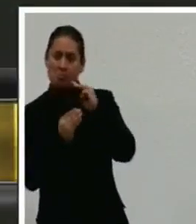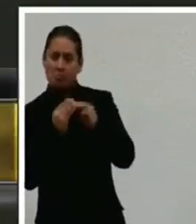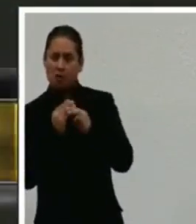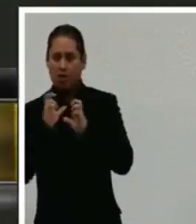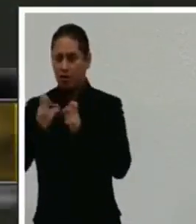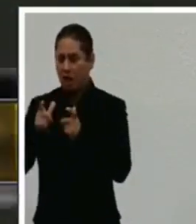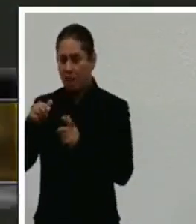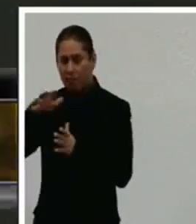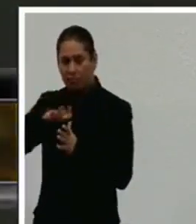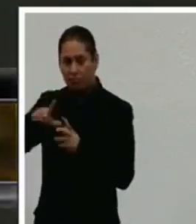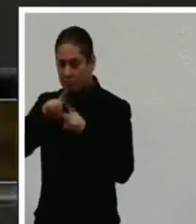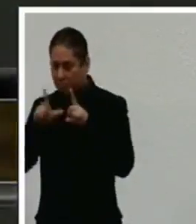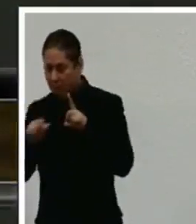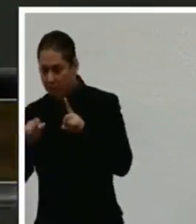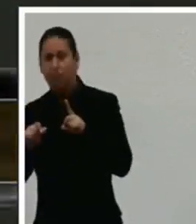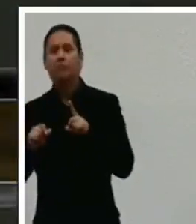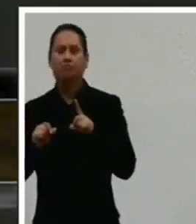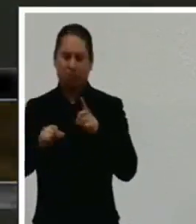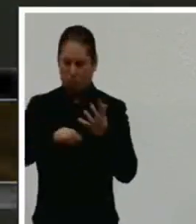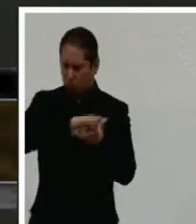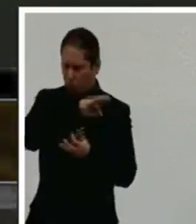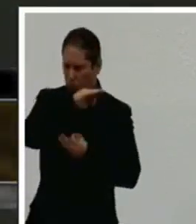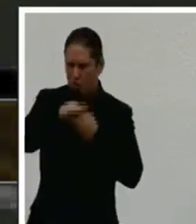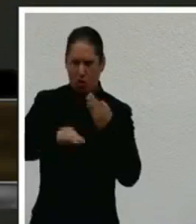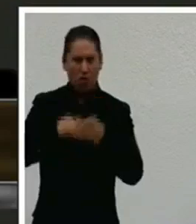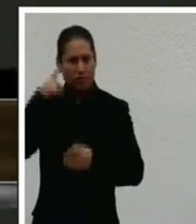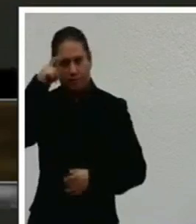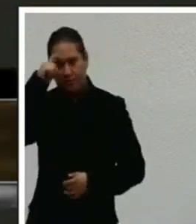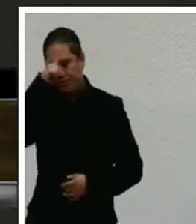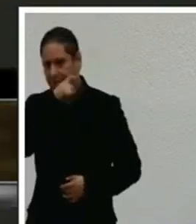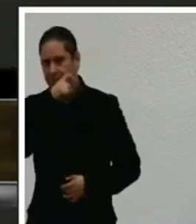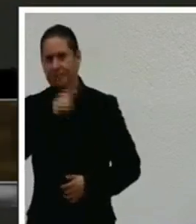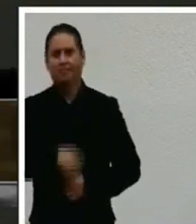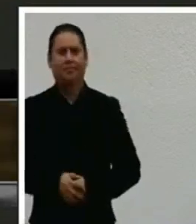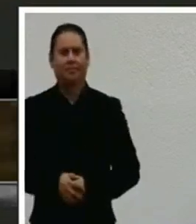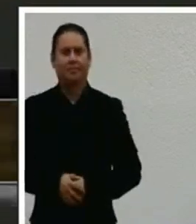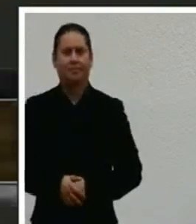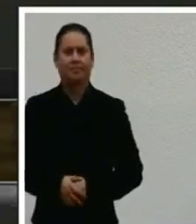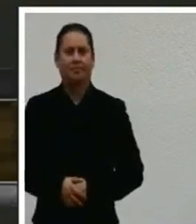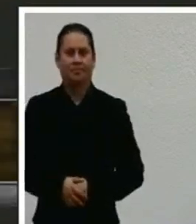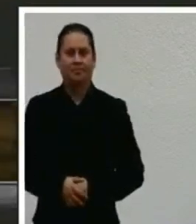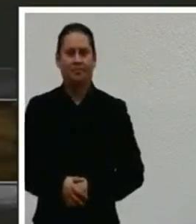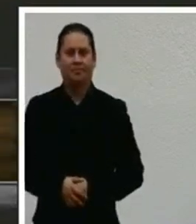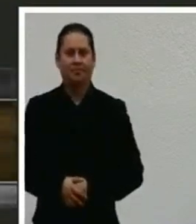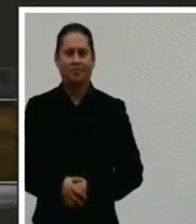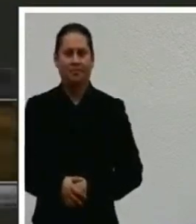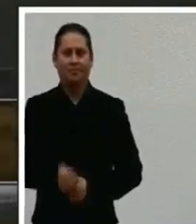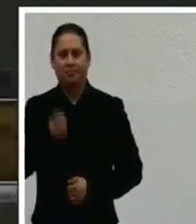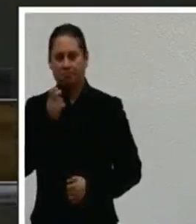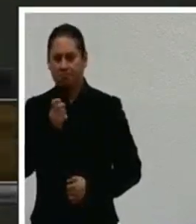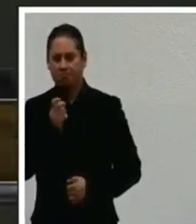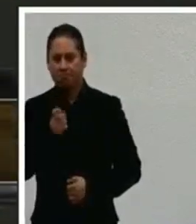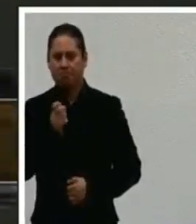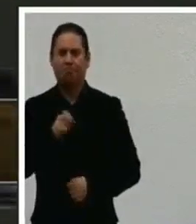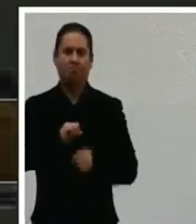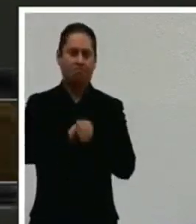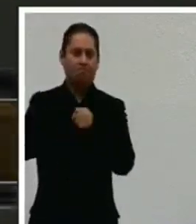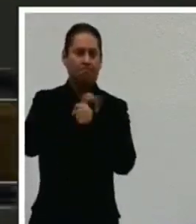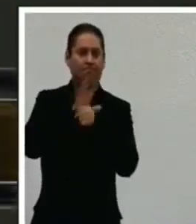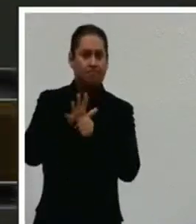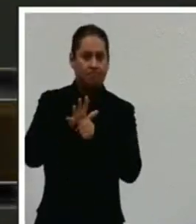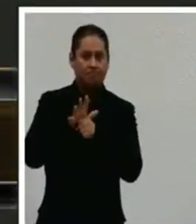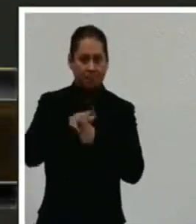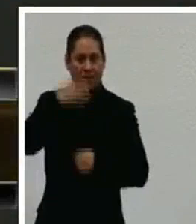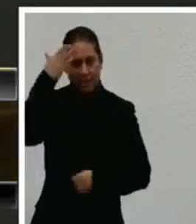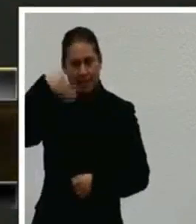más Chiapas y México, está atravesando momentos muy difíciles, momentos que esto es causado por la pandemia, que